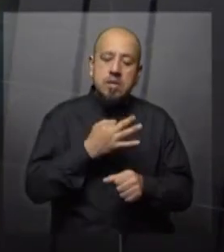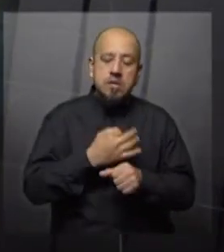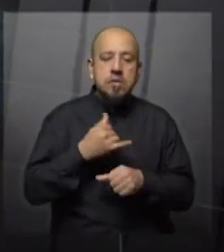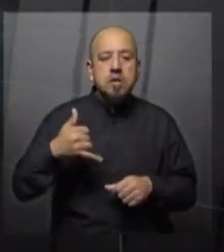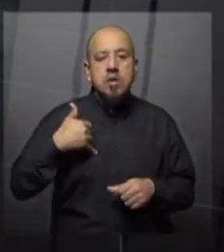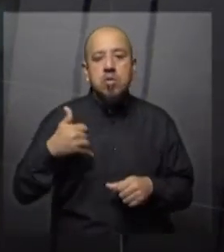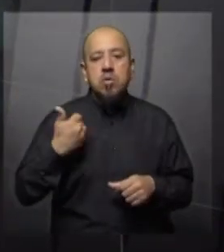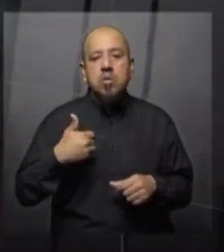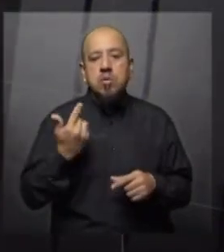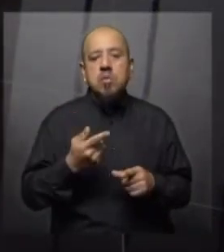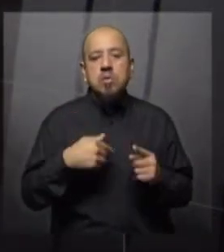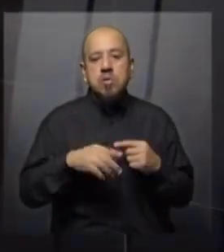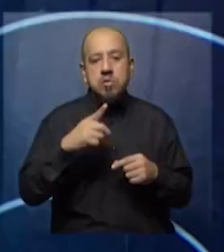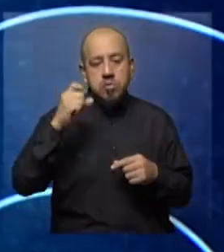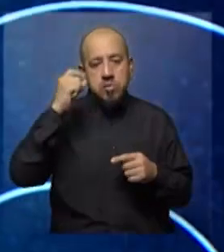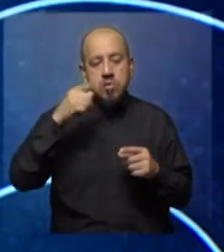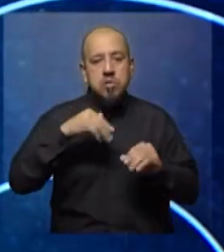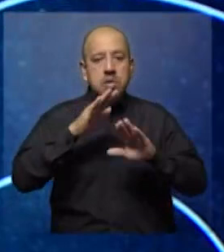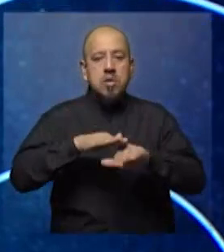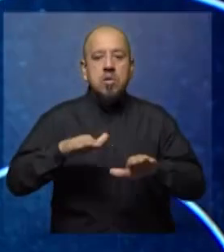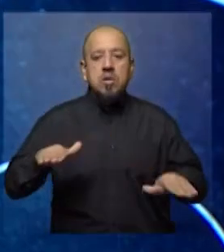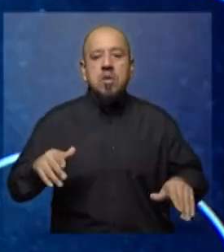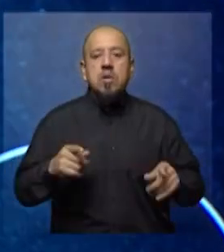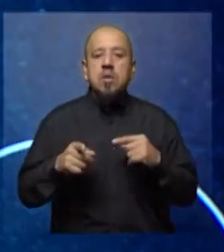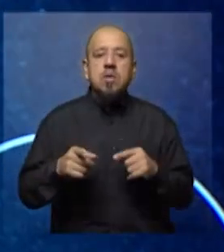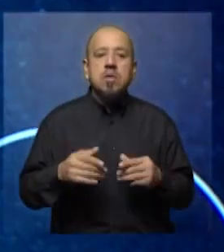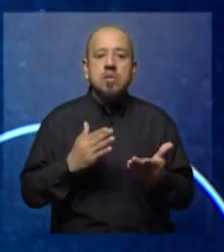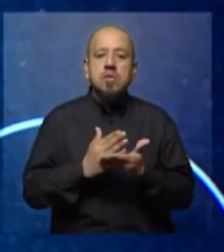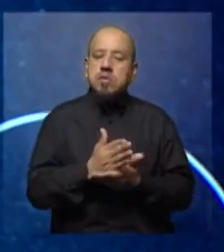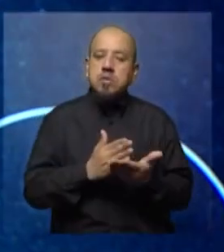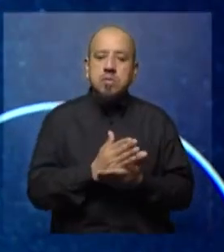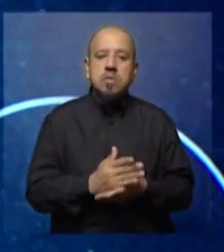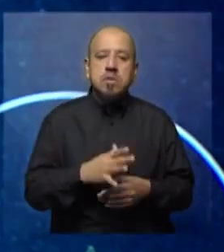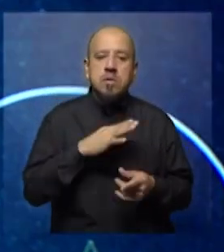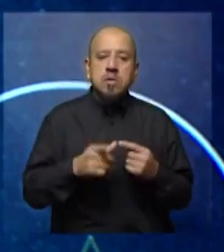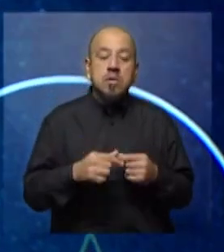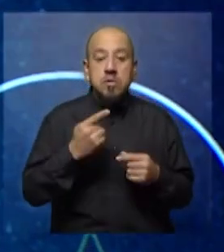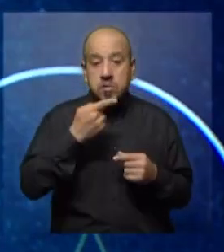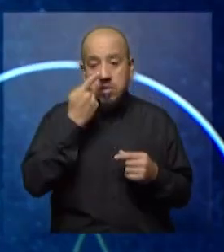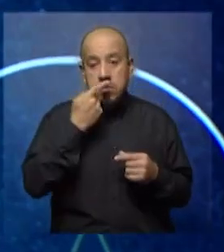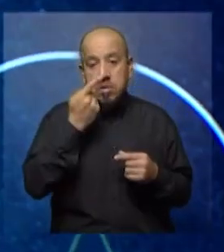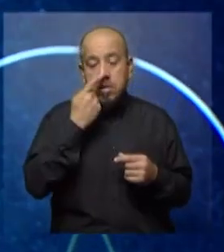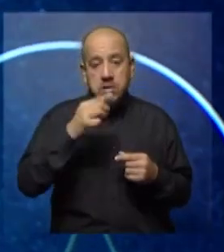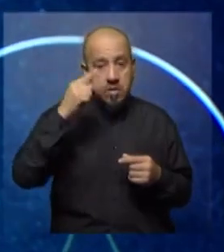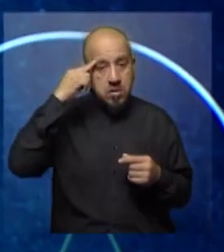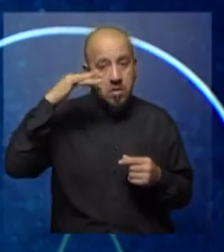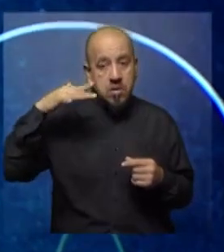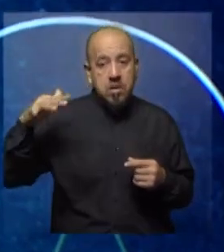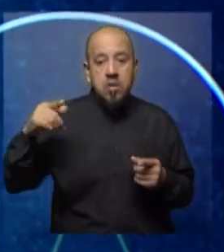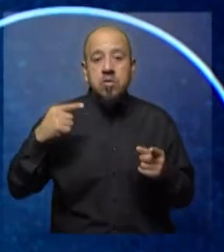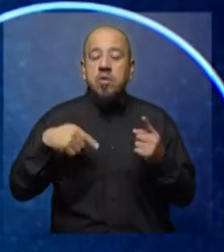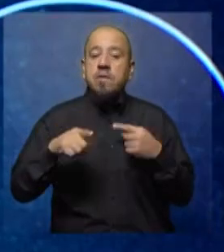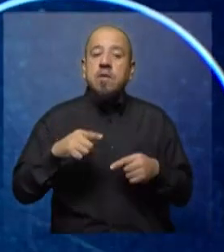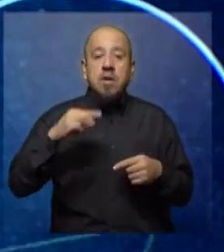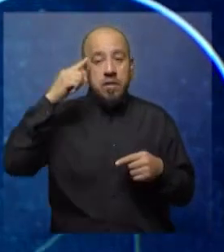y en su formación y en los niños estaba siempre presente su interés en la filosofía es